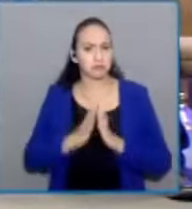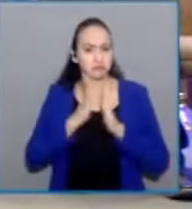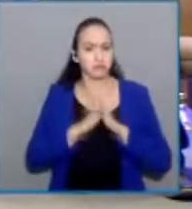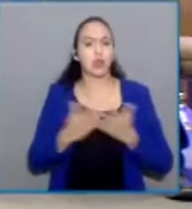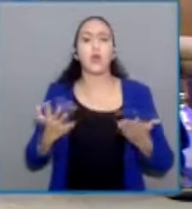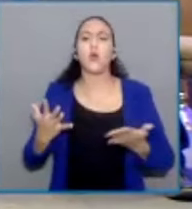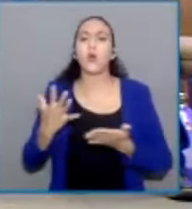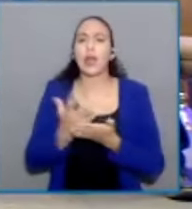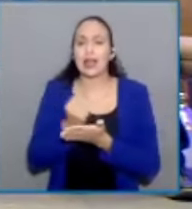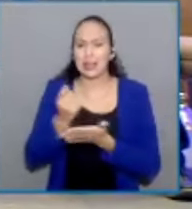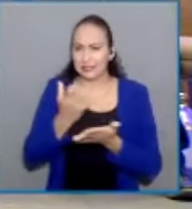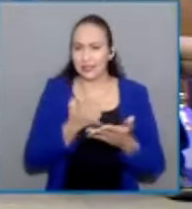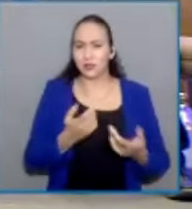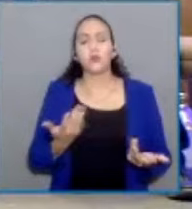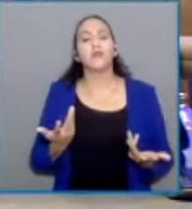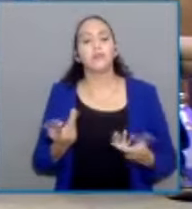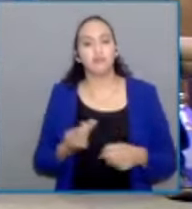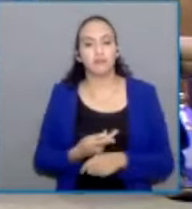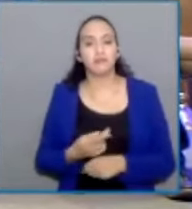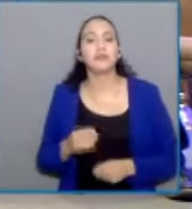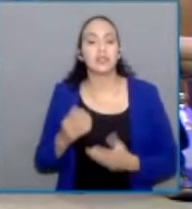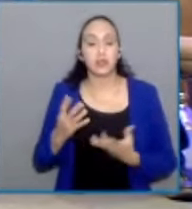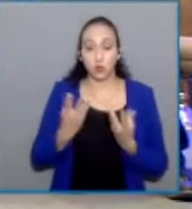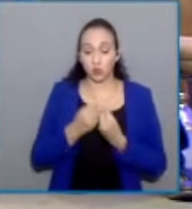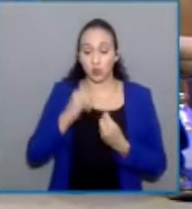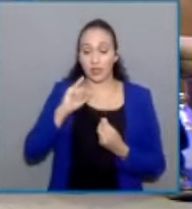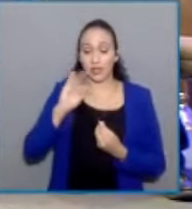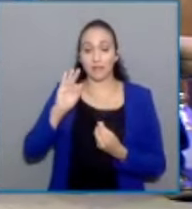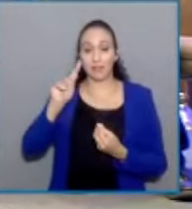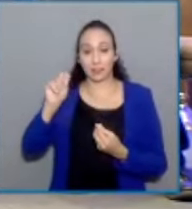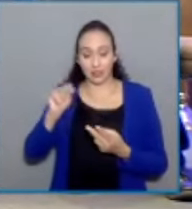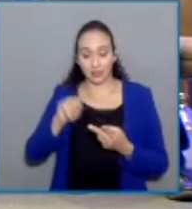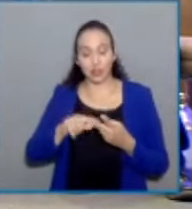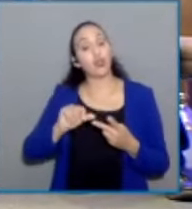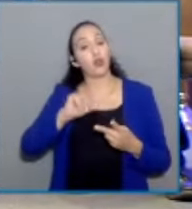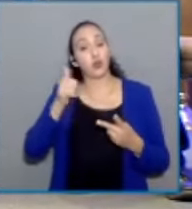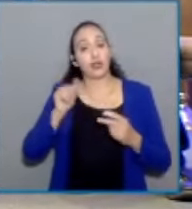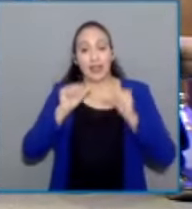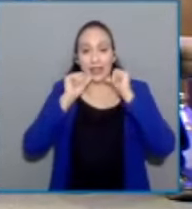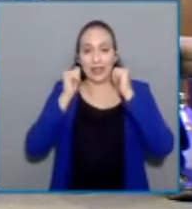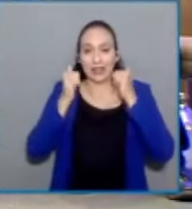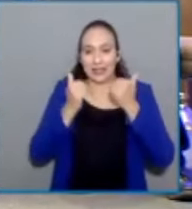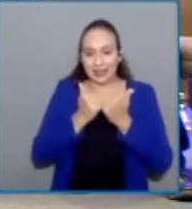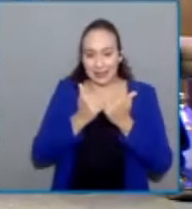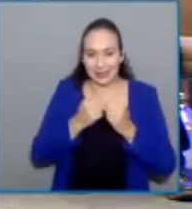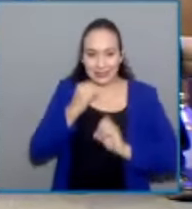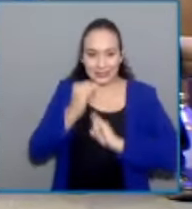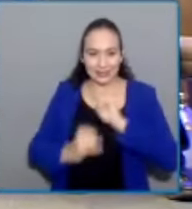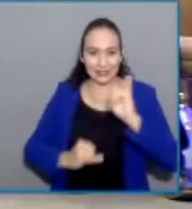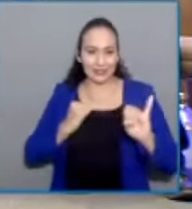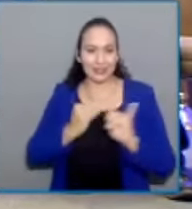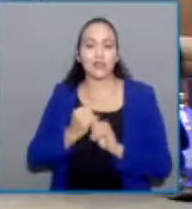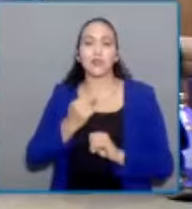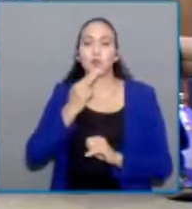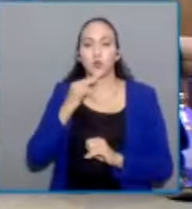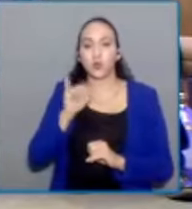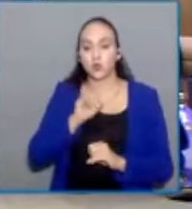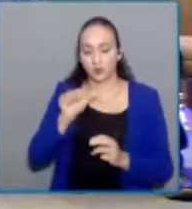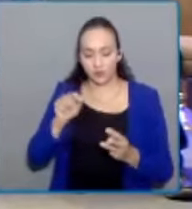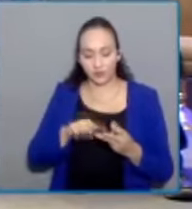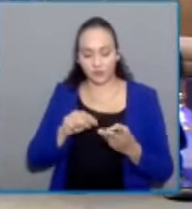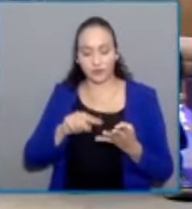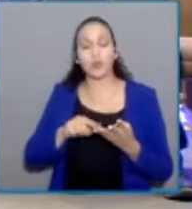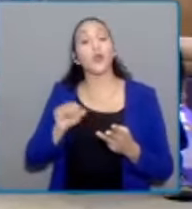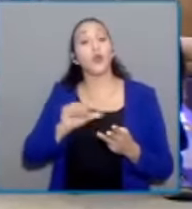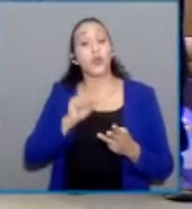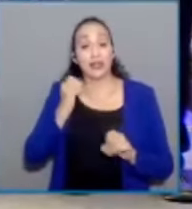ift colaboraron la alianza Nacional de Inteligencia artificial la asociación latinoamericana de internet así como